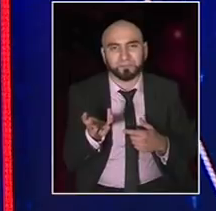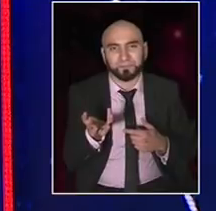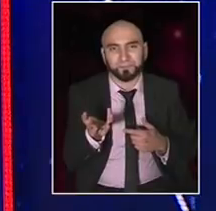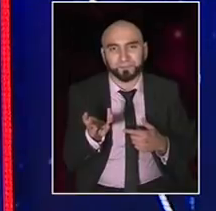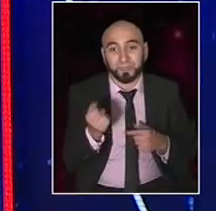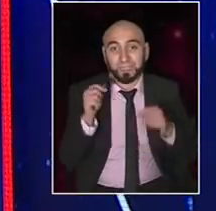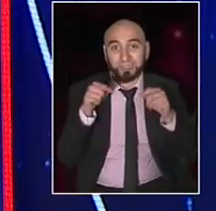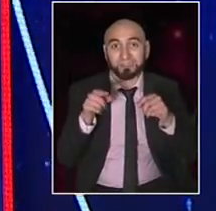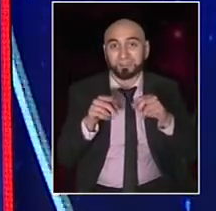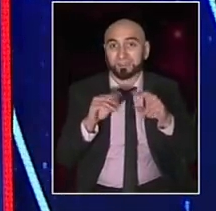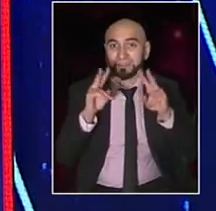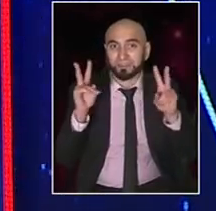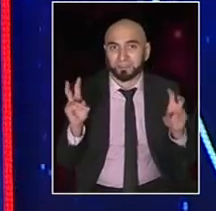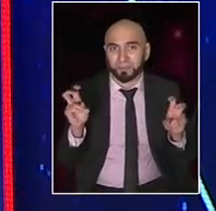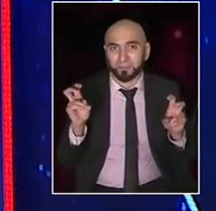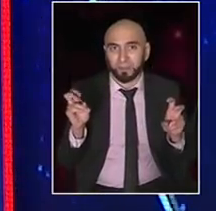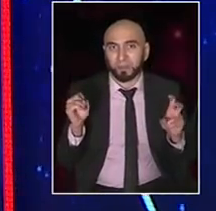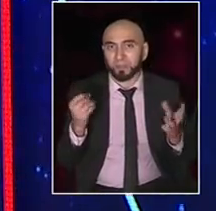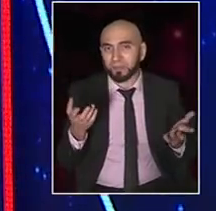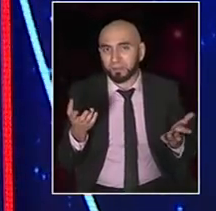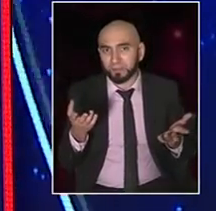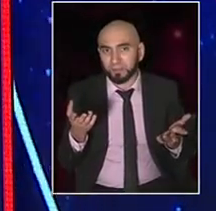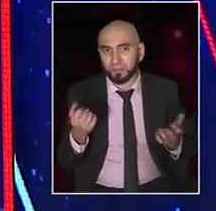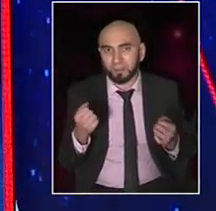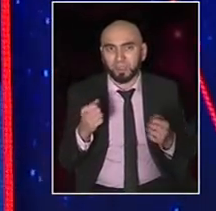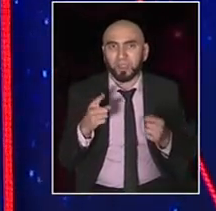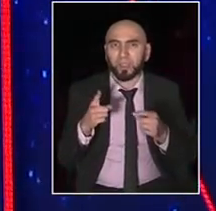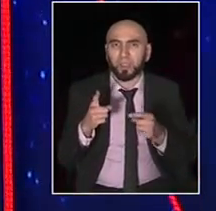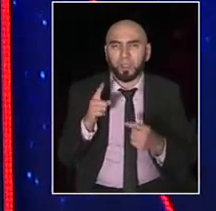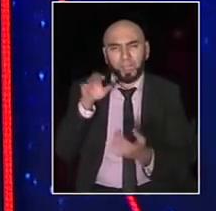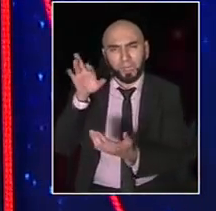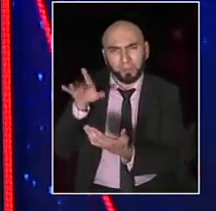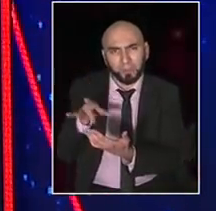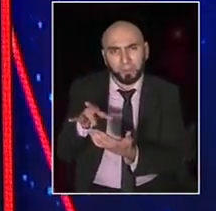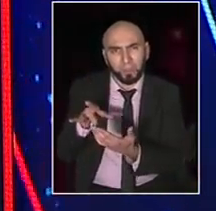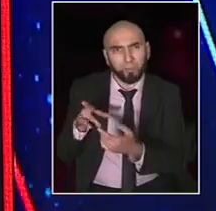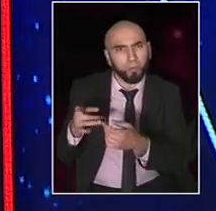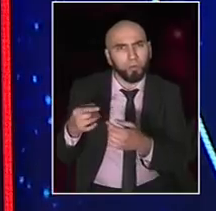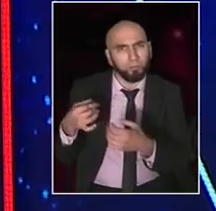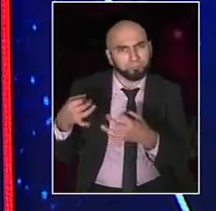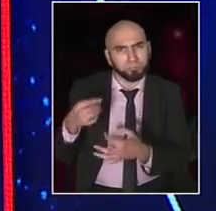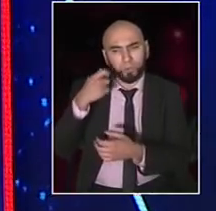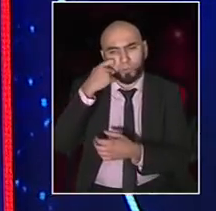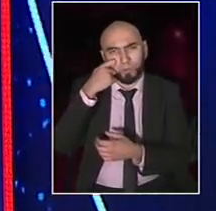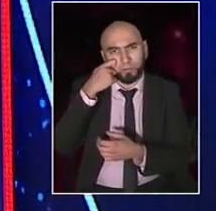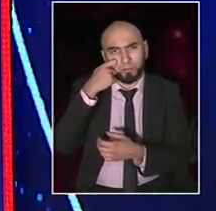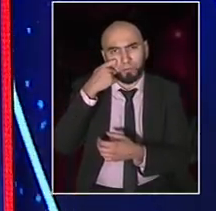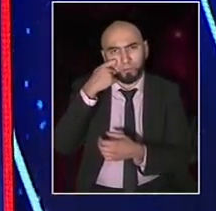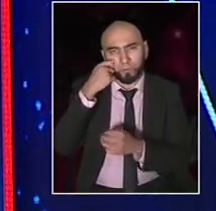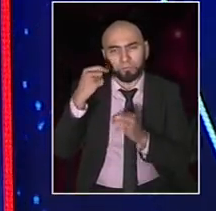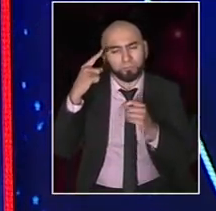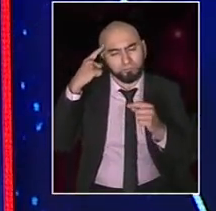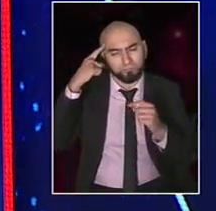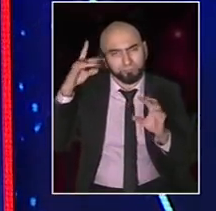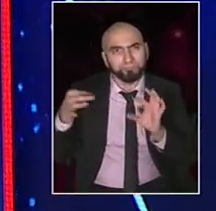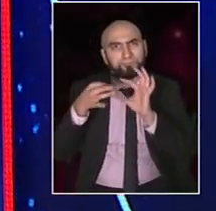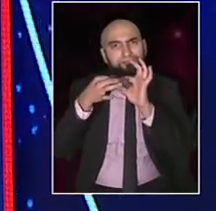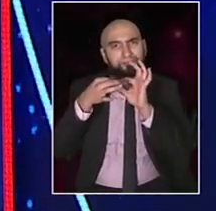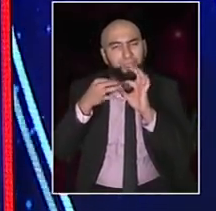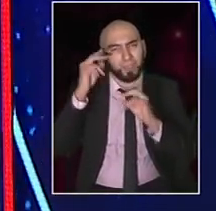Este incesante afán indagatorio que nos caracteriza y nos define como especie, unido a nuestra capacidad